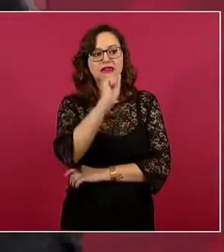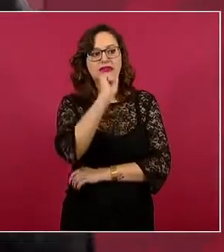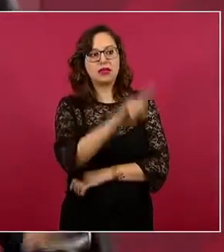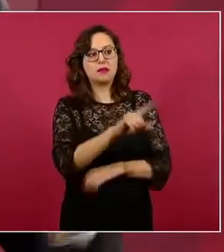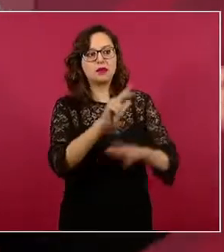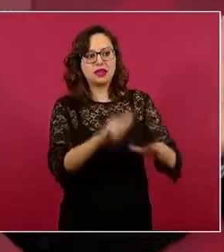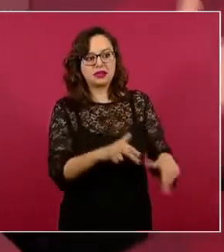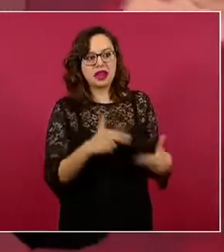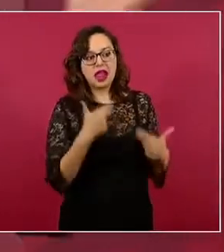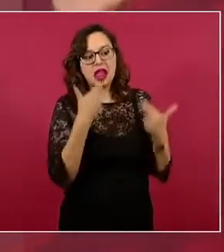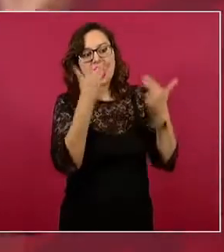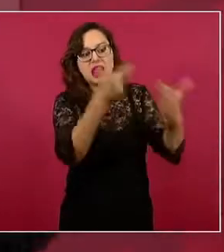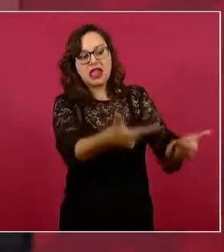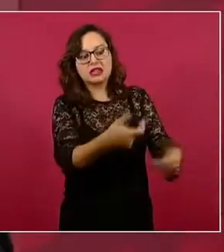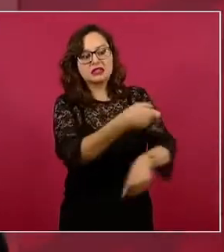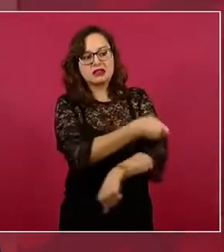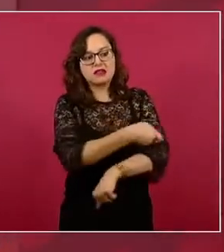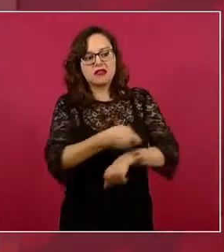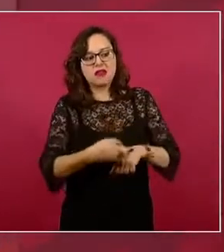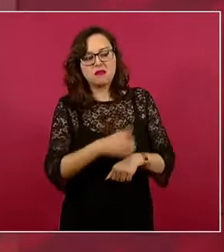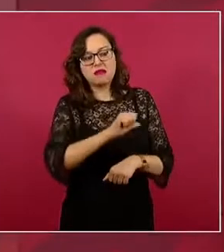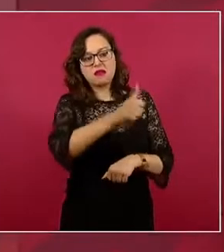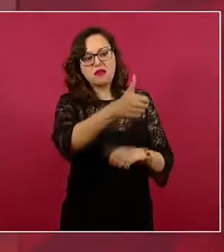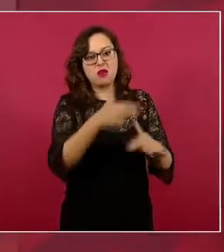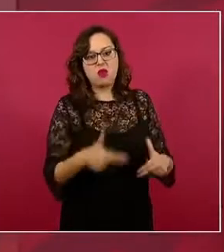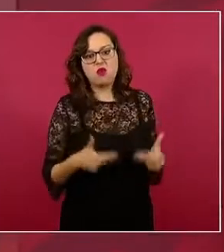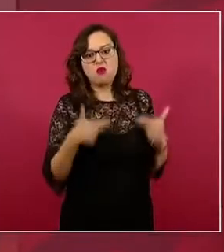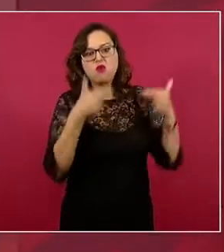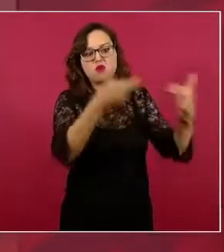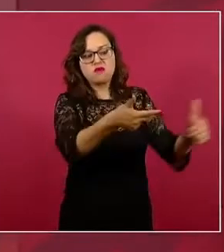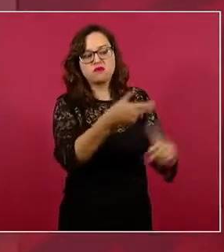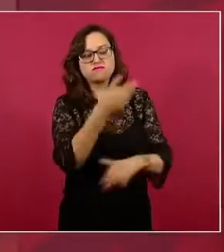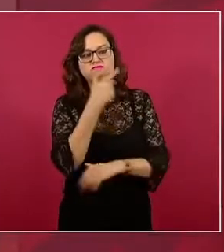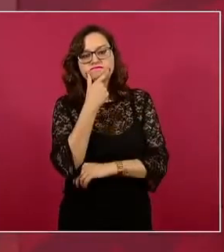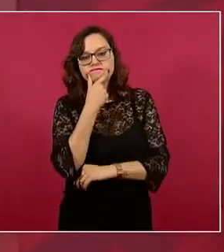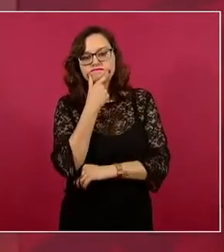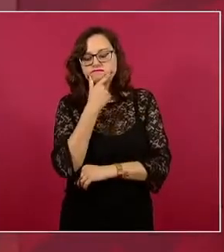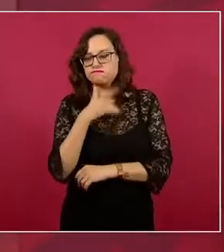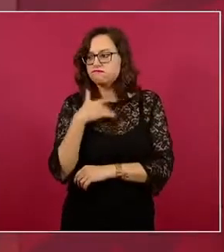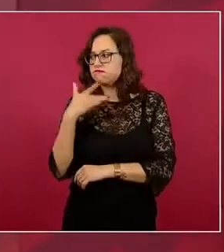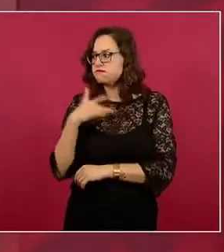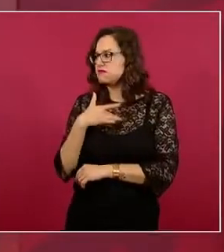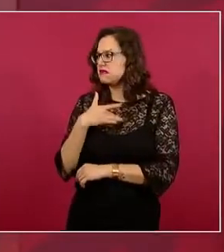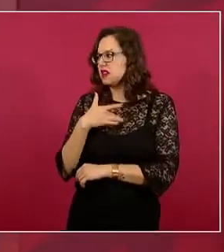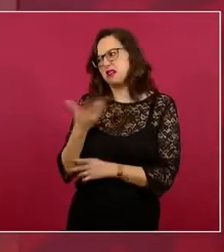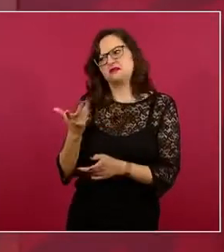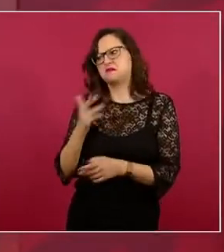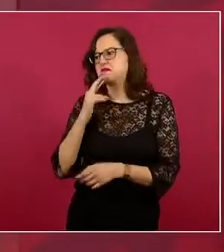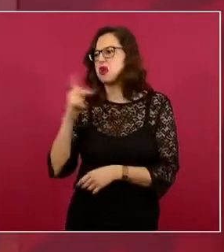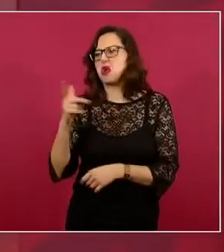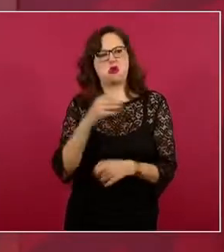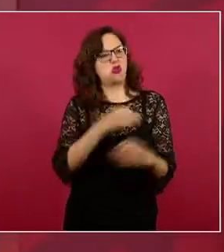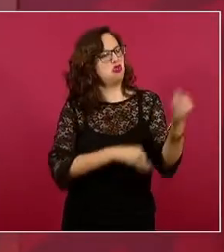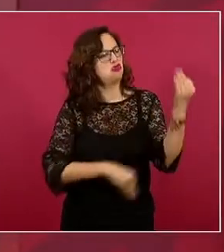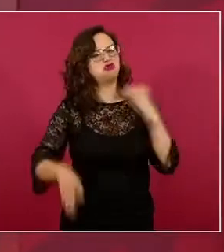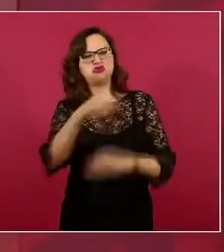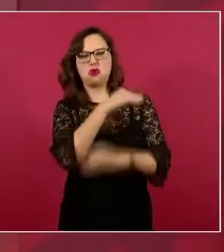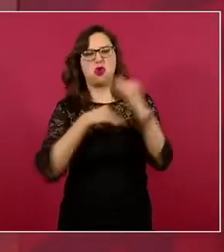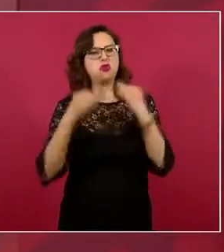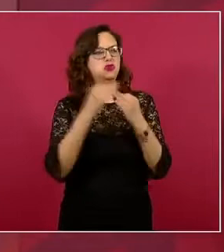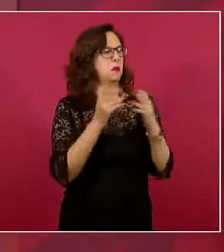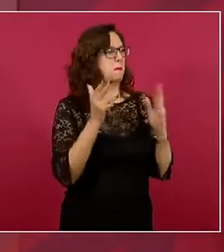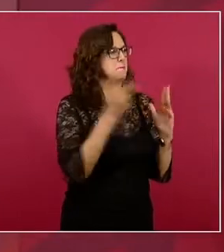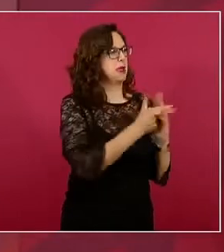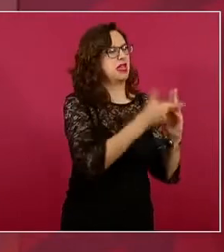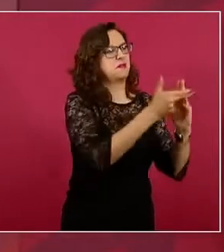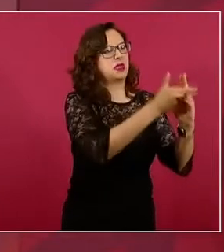o a exigir la herencia, y entonces deciden matarlos a todos.